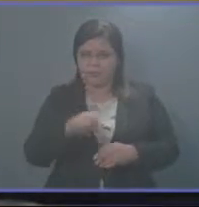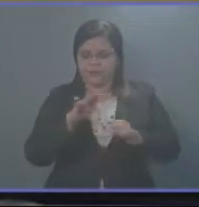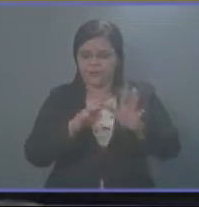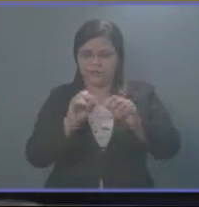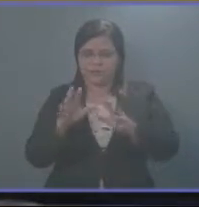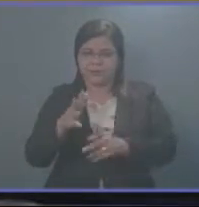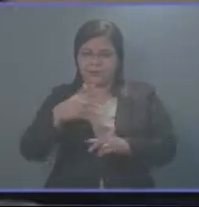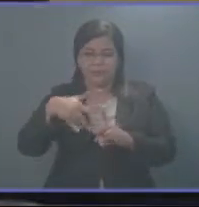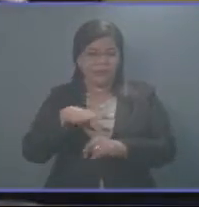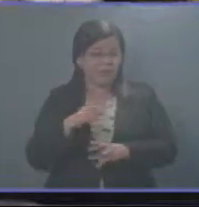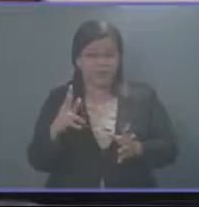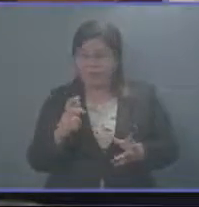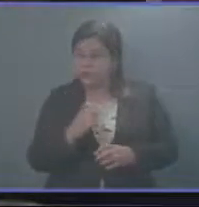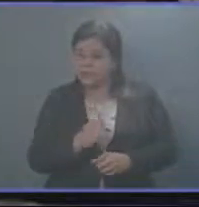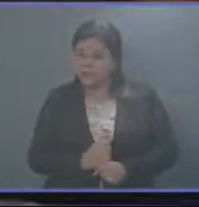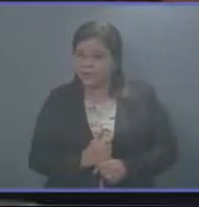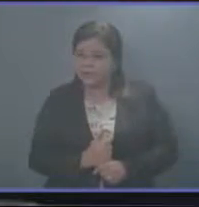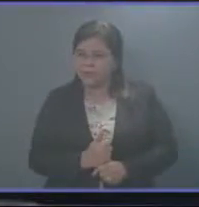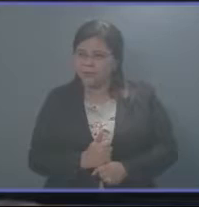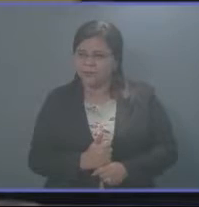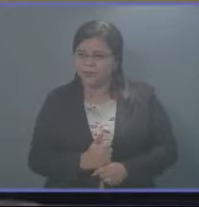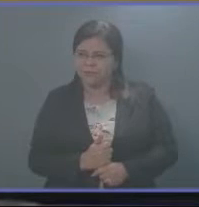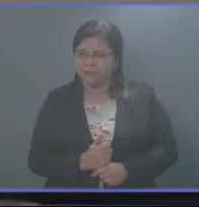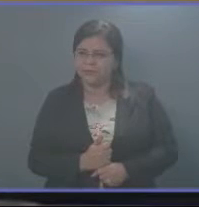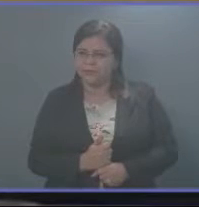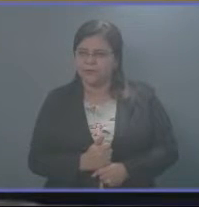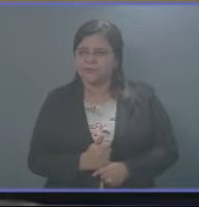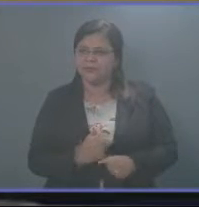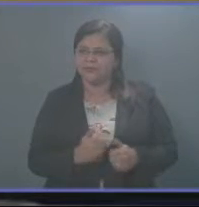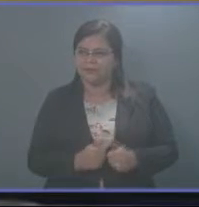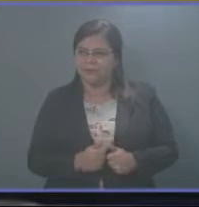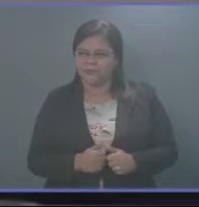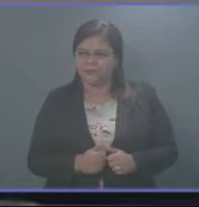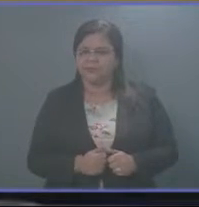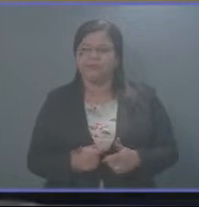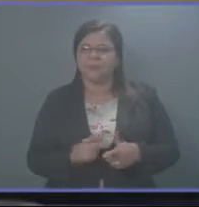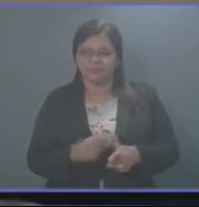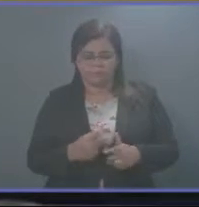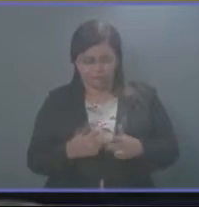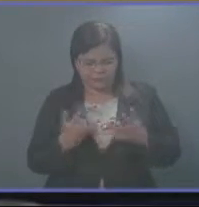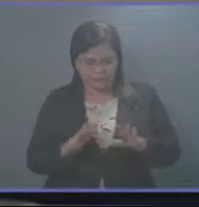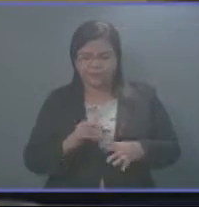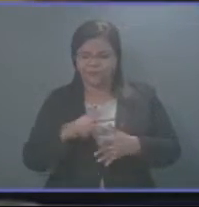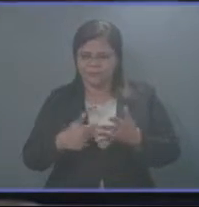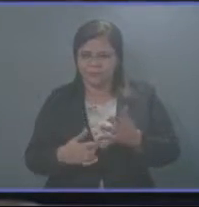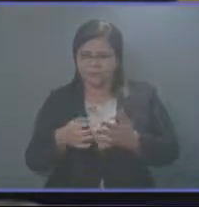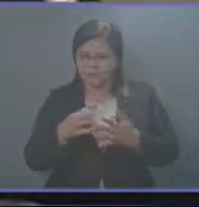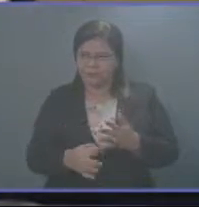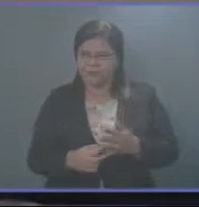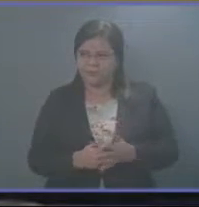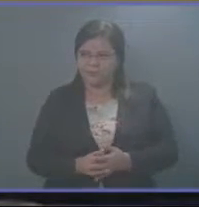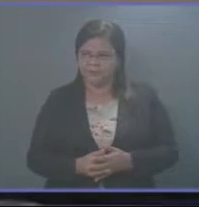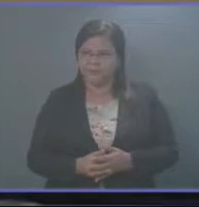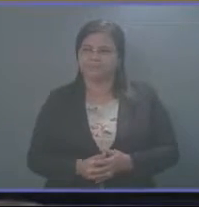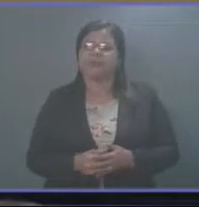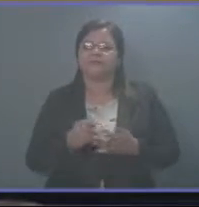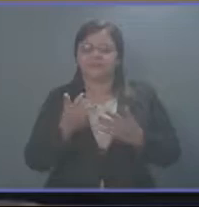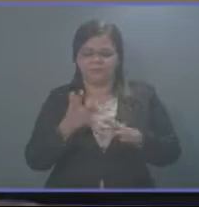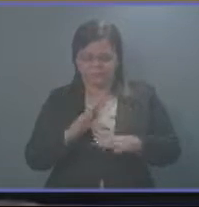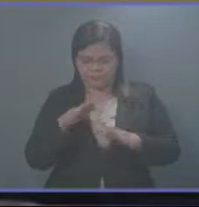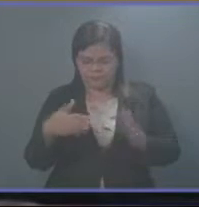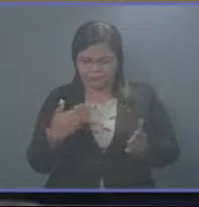inseguridad jurídico-administrativa, puesto que se les imposibilita adquirir como consecuencia de dichos traspasos la